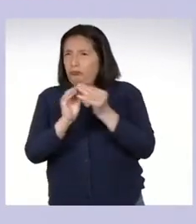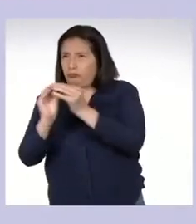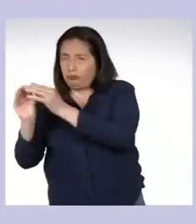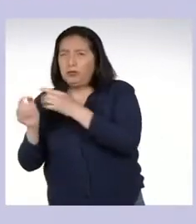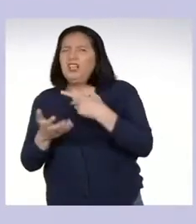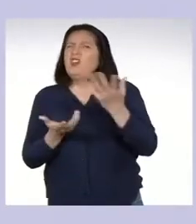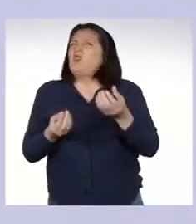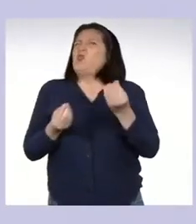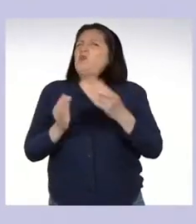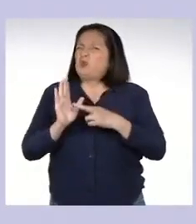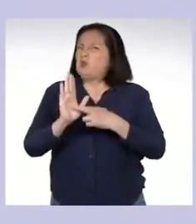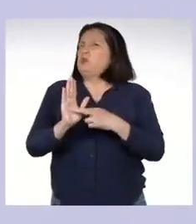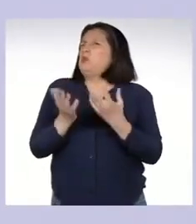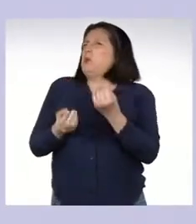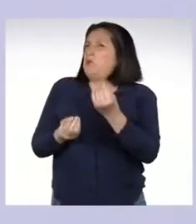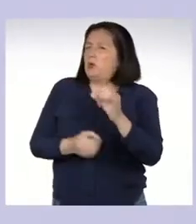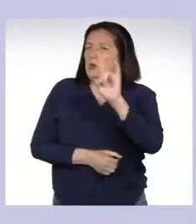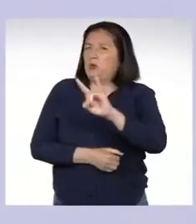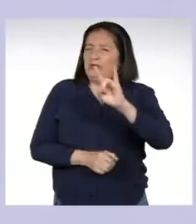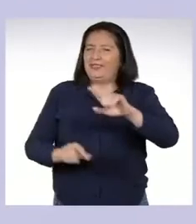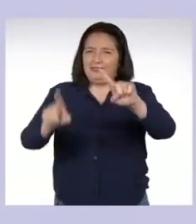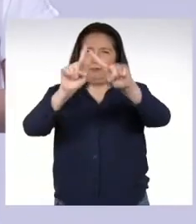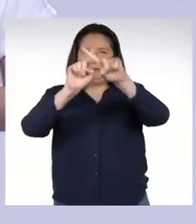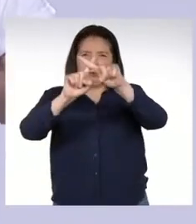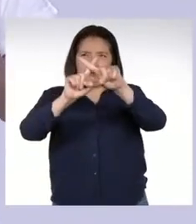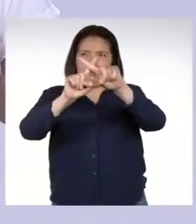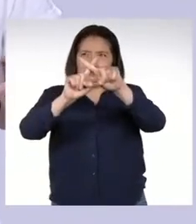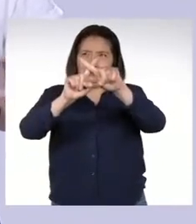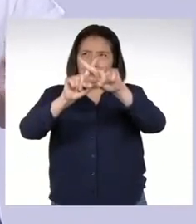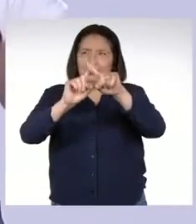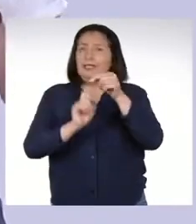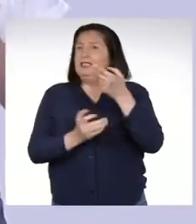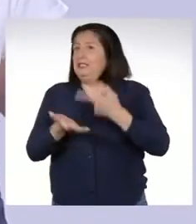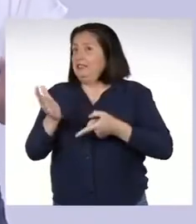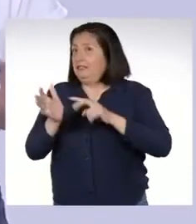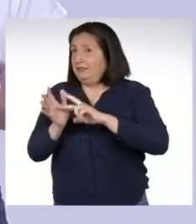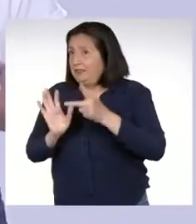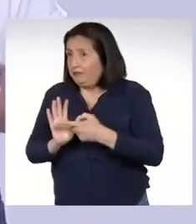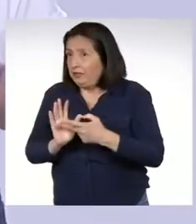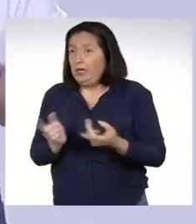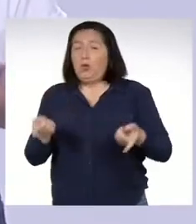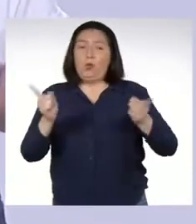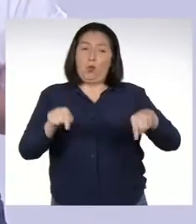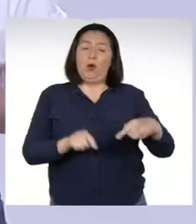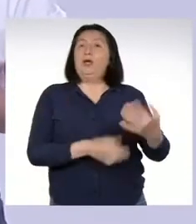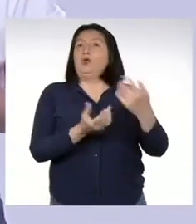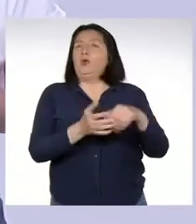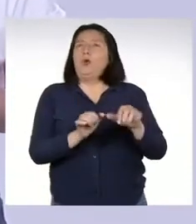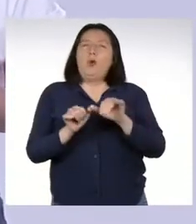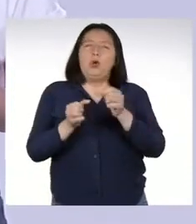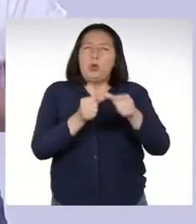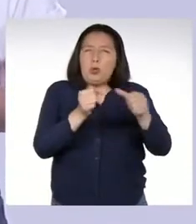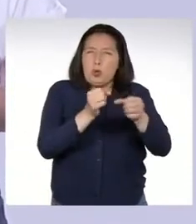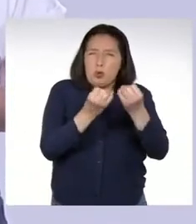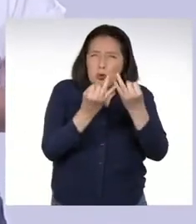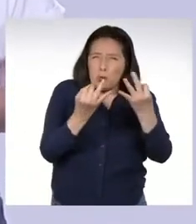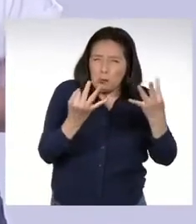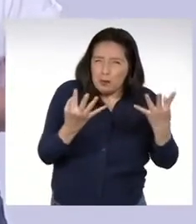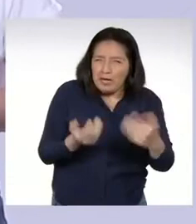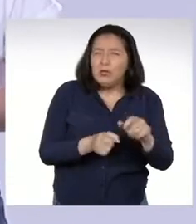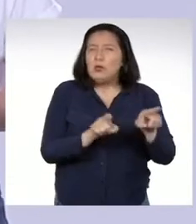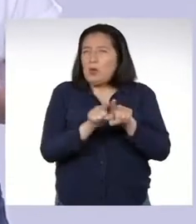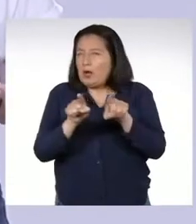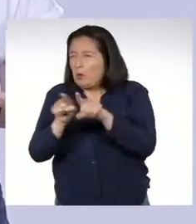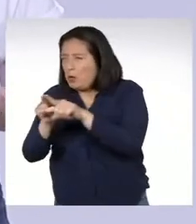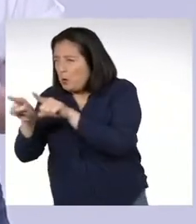se puede representar utilizando el signo por. Es decir, cada vez que sumemos el mismo número varias veces,